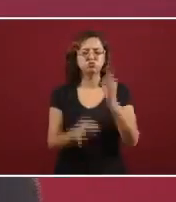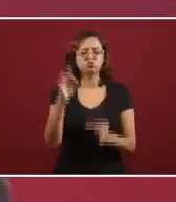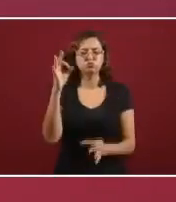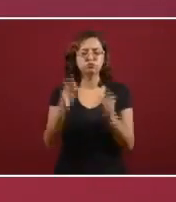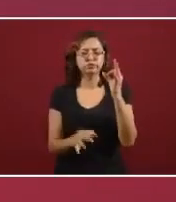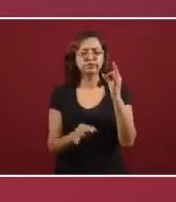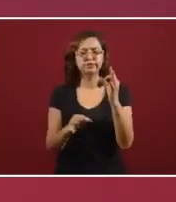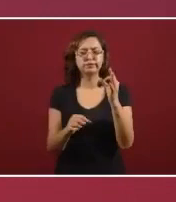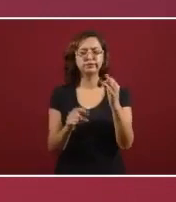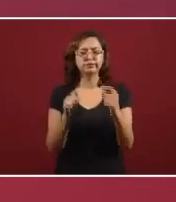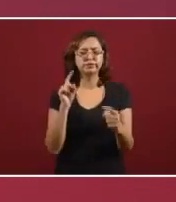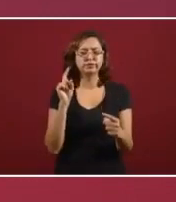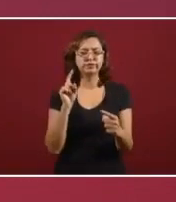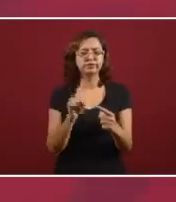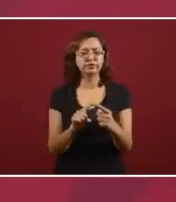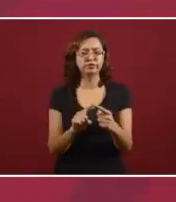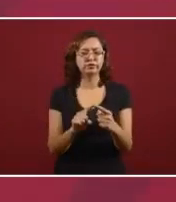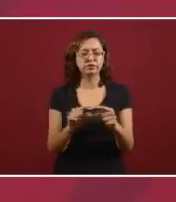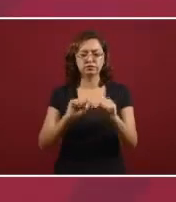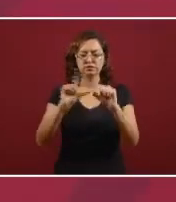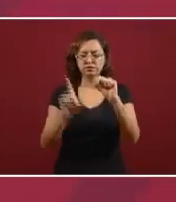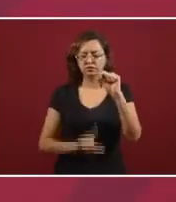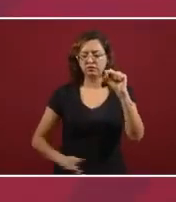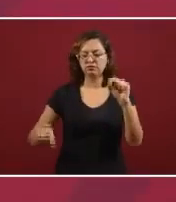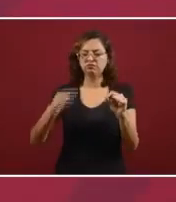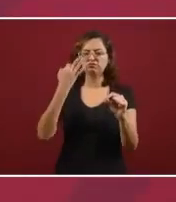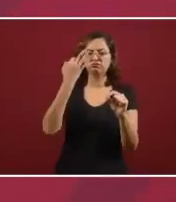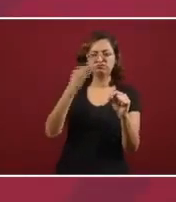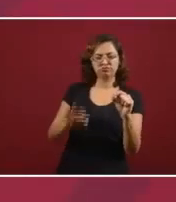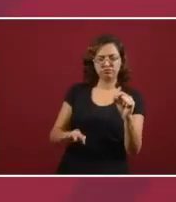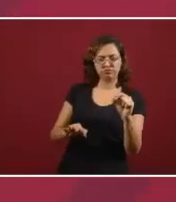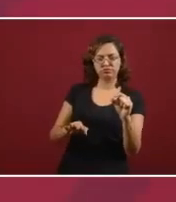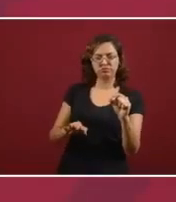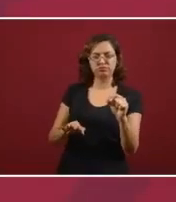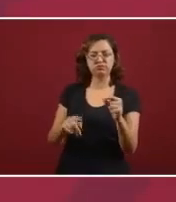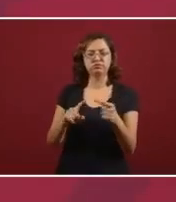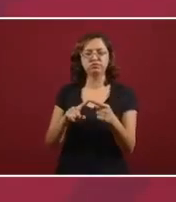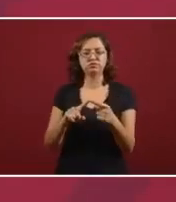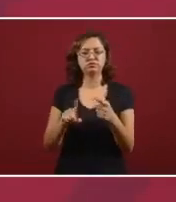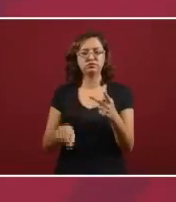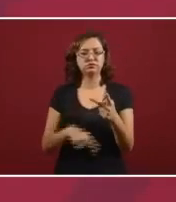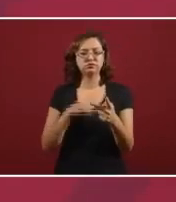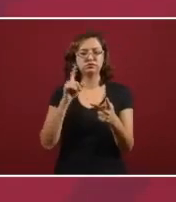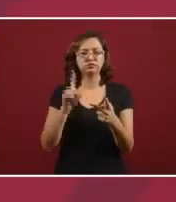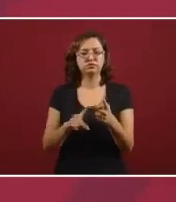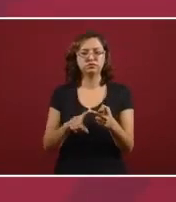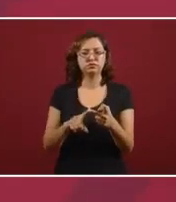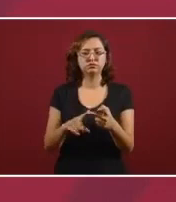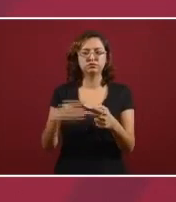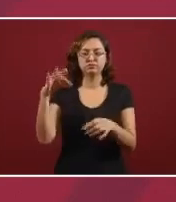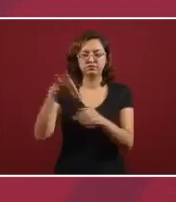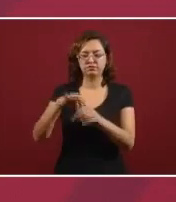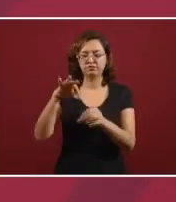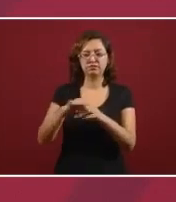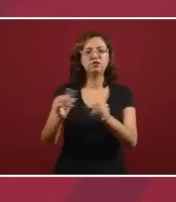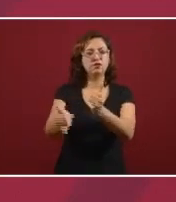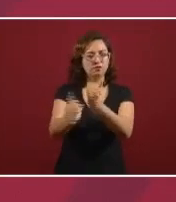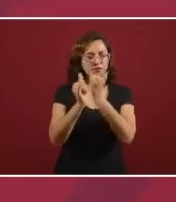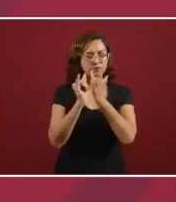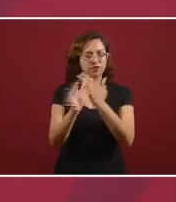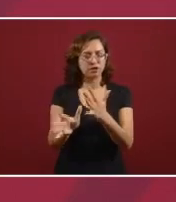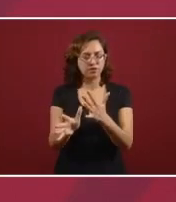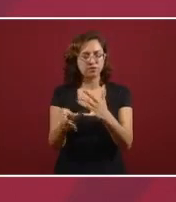por traición a la patria y por delitos electorales.